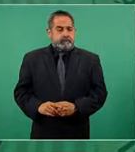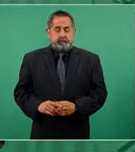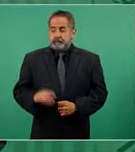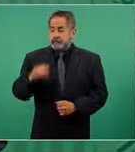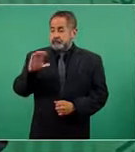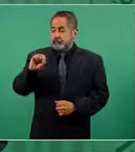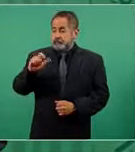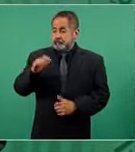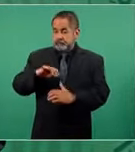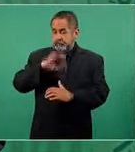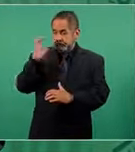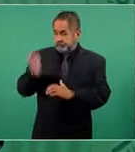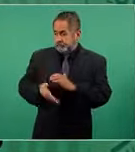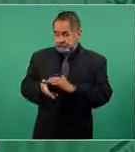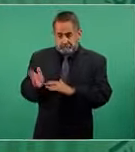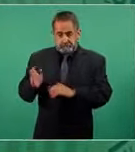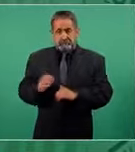Salinas,